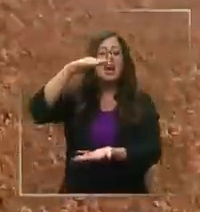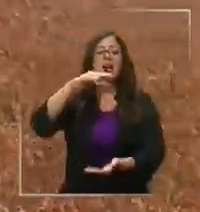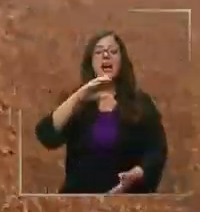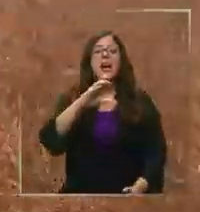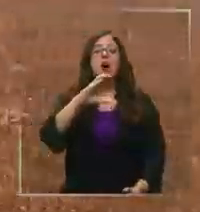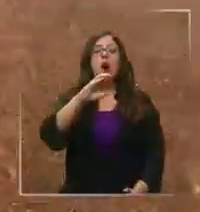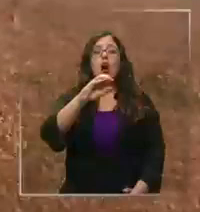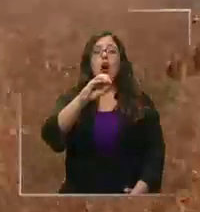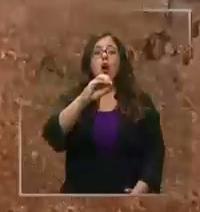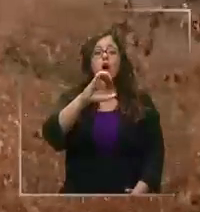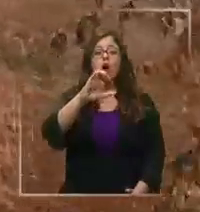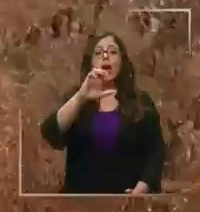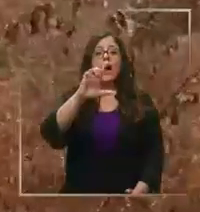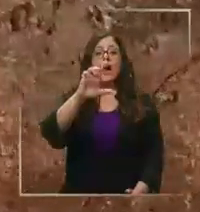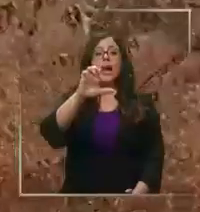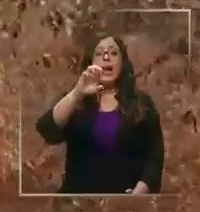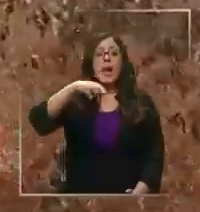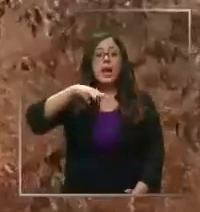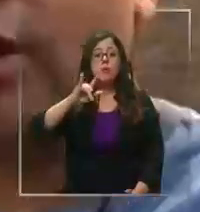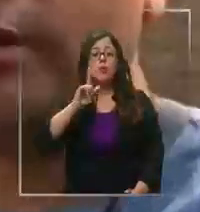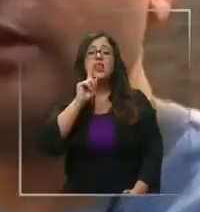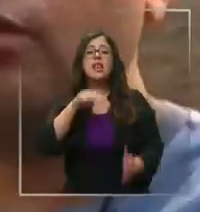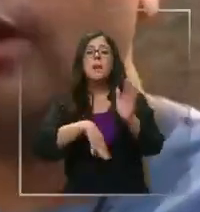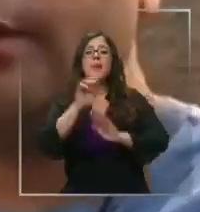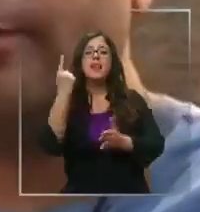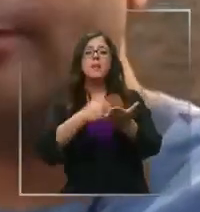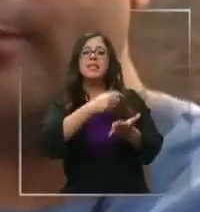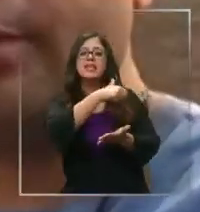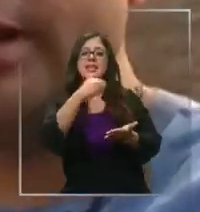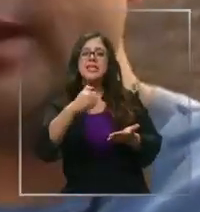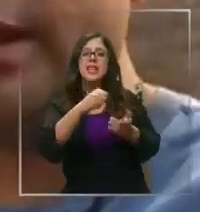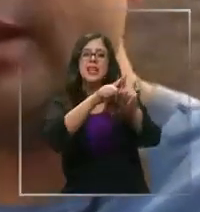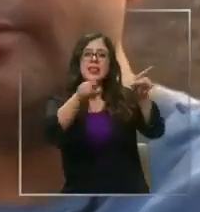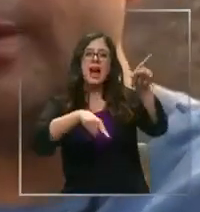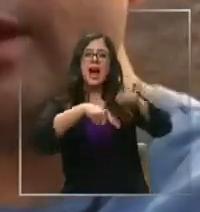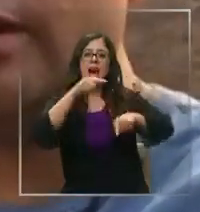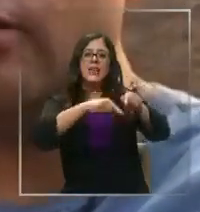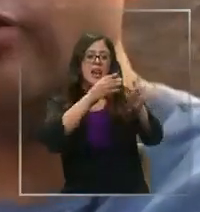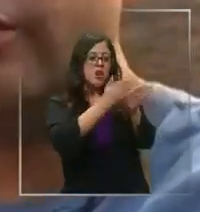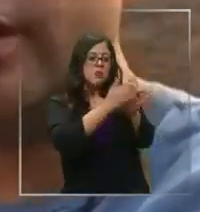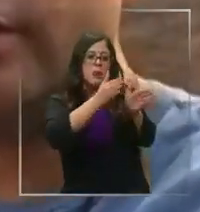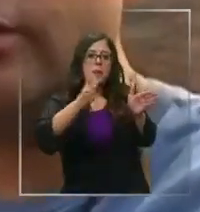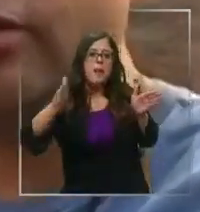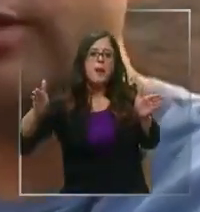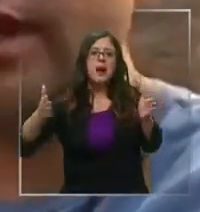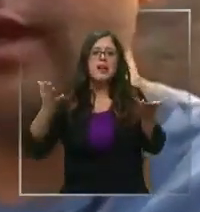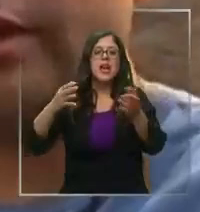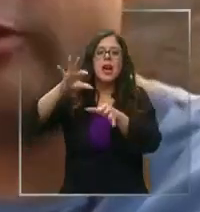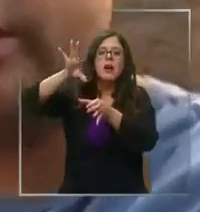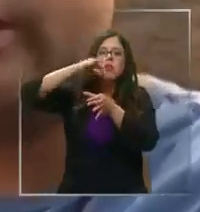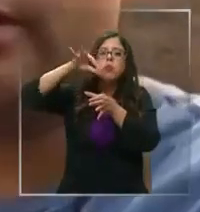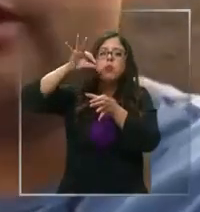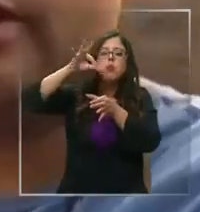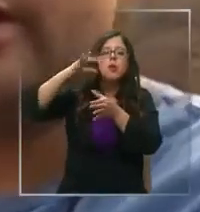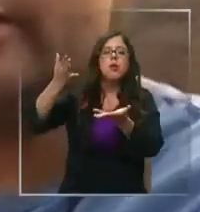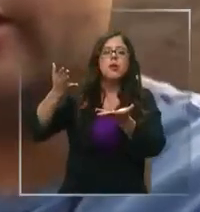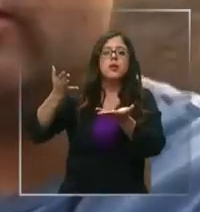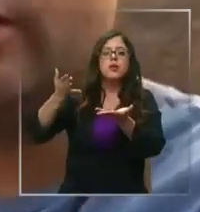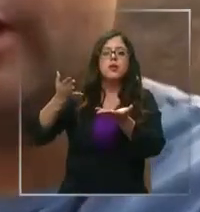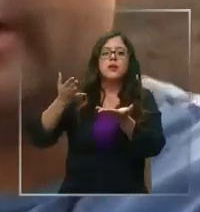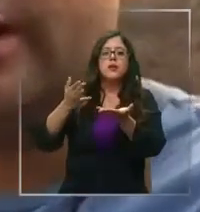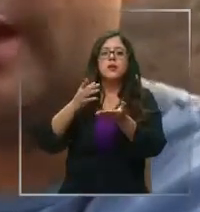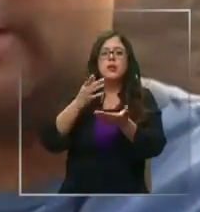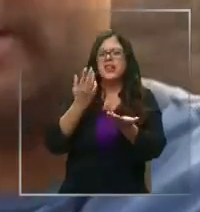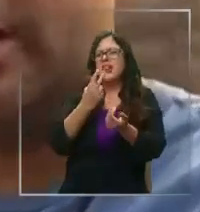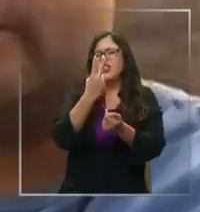de vitis vinífera. Son plantas muy antiguas, plantas que vienen incluso de dos, tres generaciones